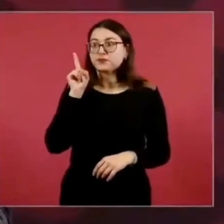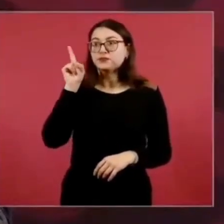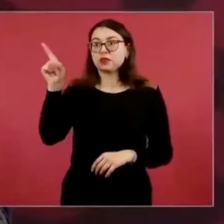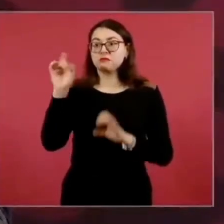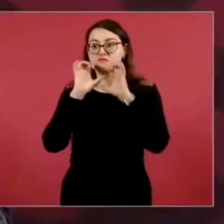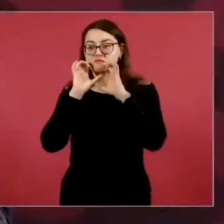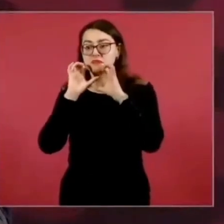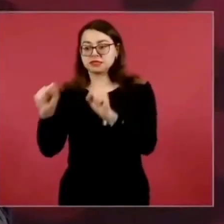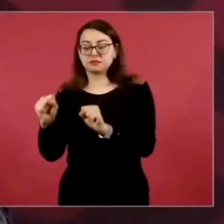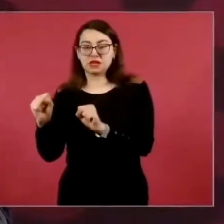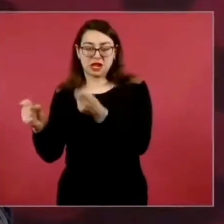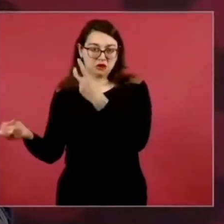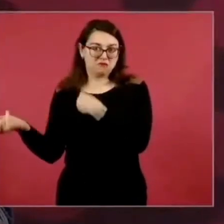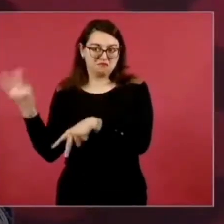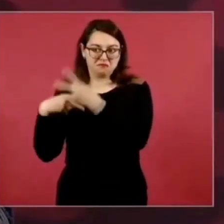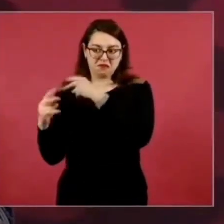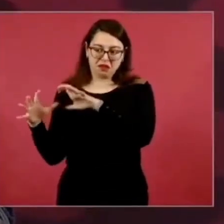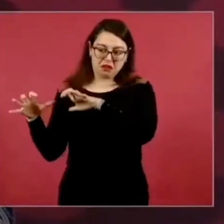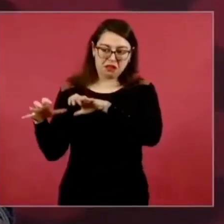a Maximiliano.